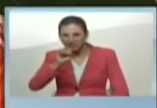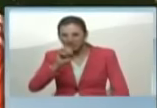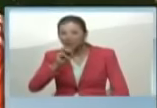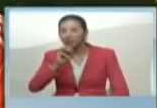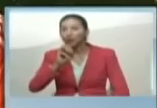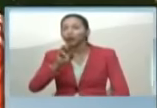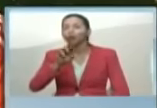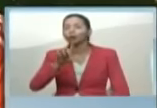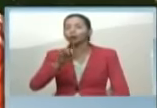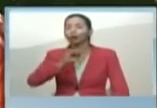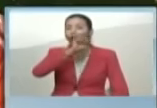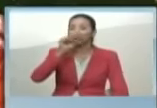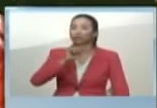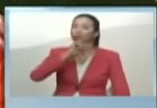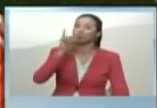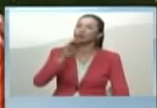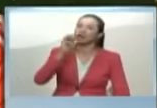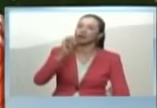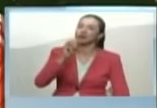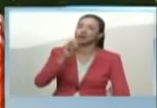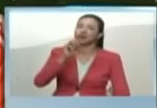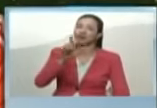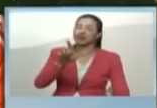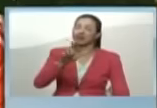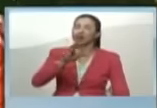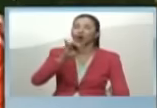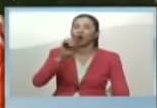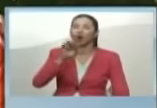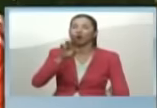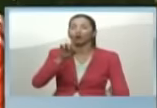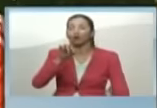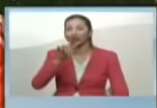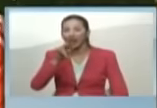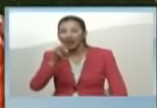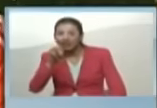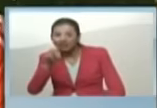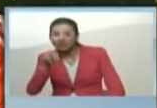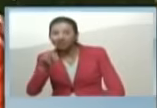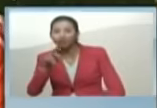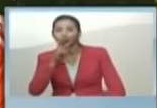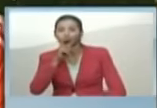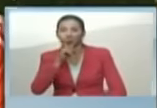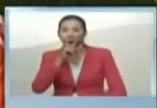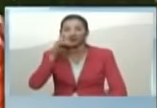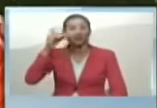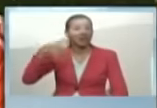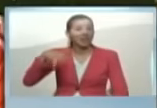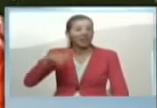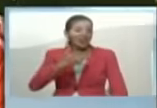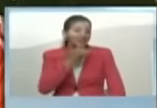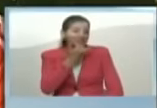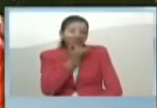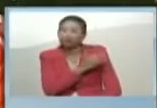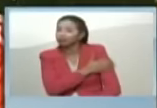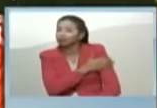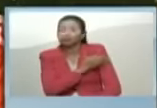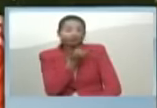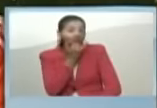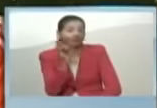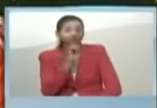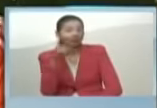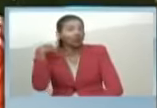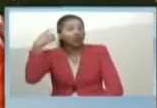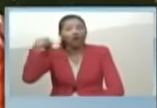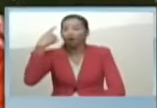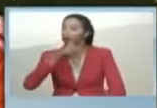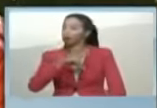Arroba JLM Jordán. Nicolás Maduro, que esta derecha no se vuelva loco. Loca,